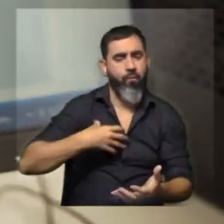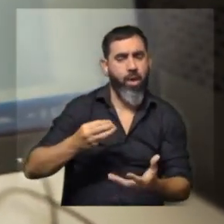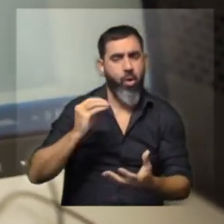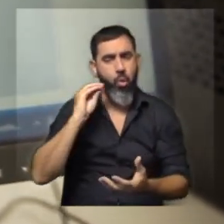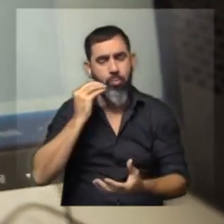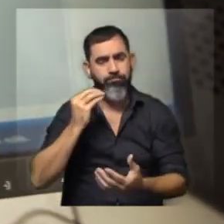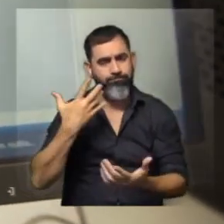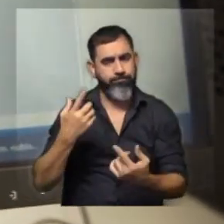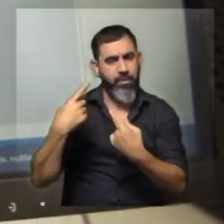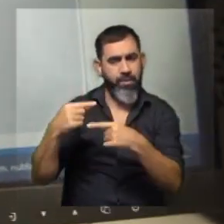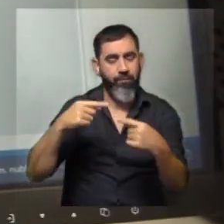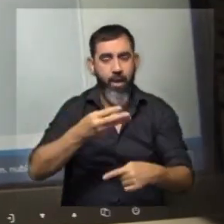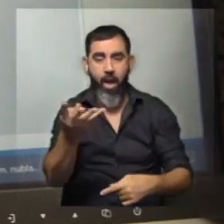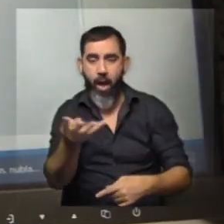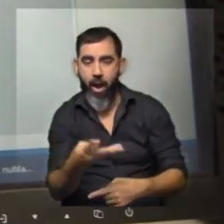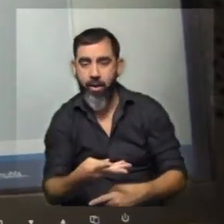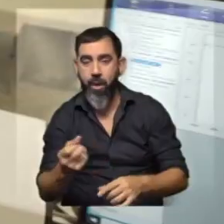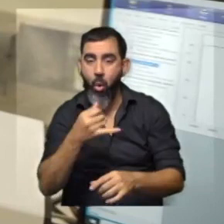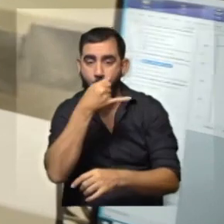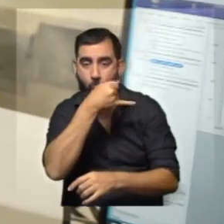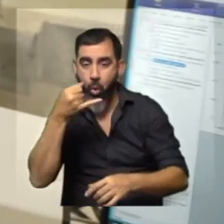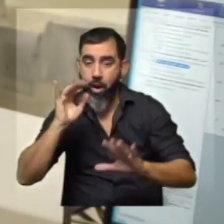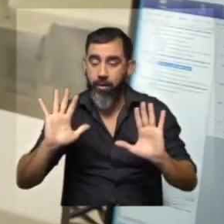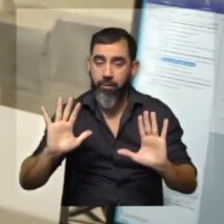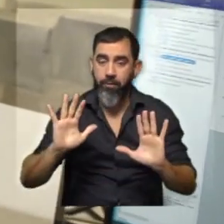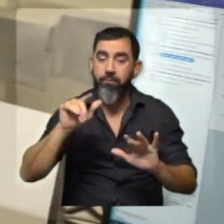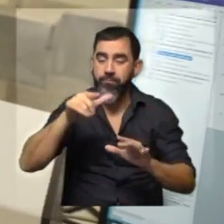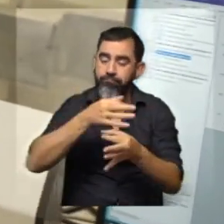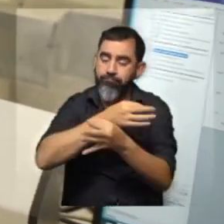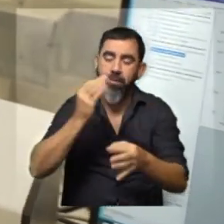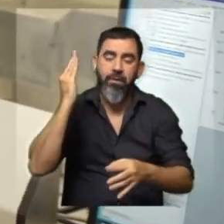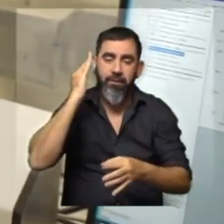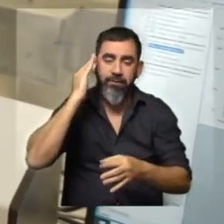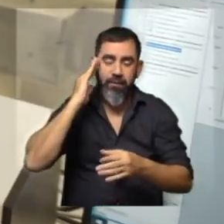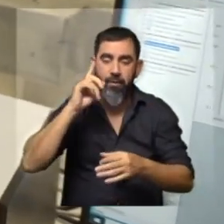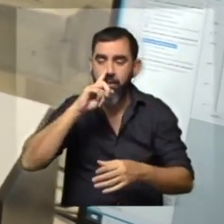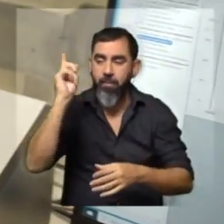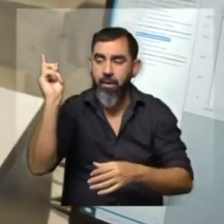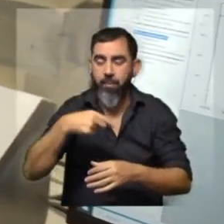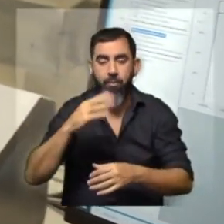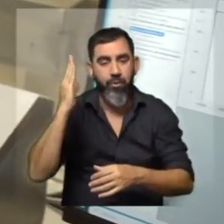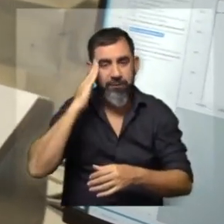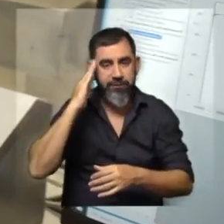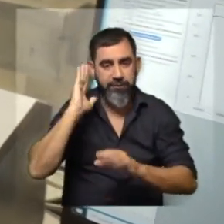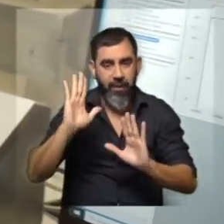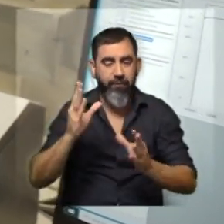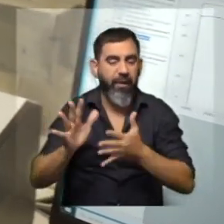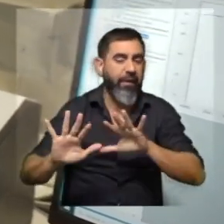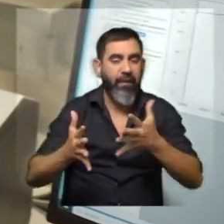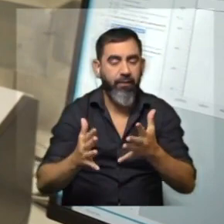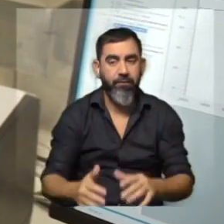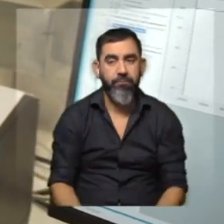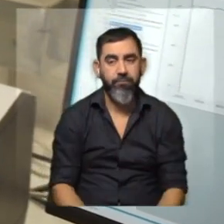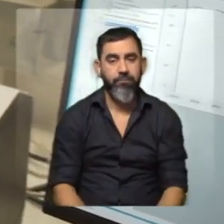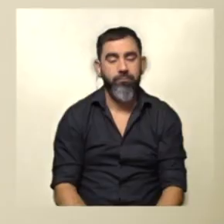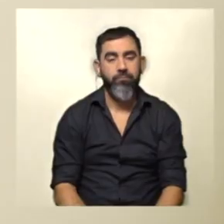querés diferenciar si es harina o si es cocaína, bueno, esto te da una identificación. Es una forma rápida de saber qué es